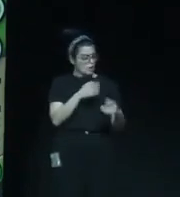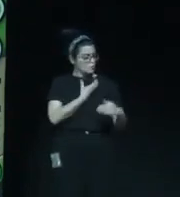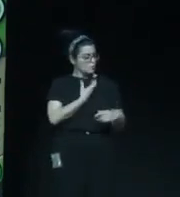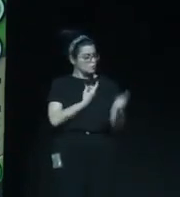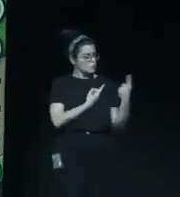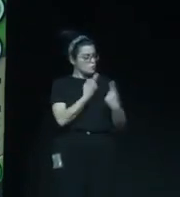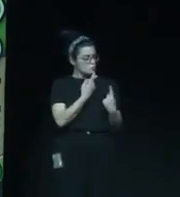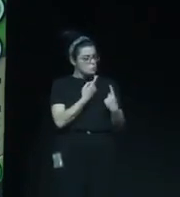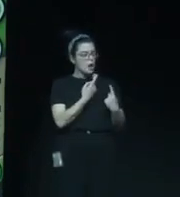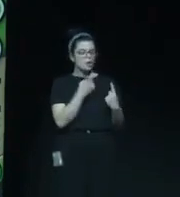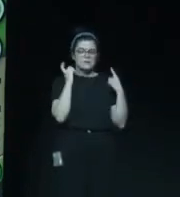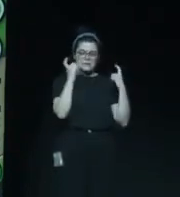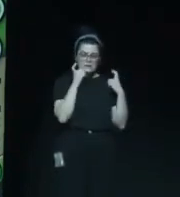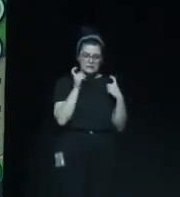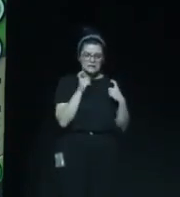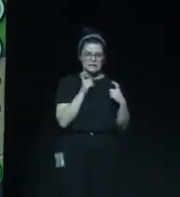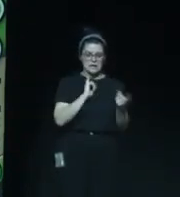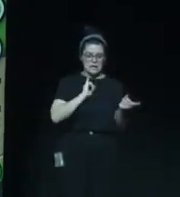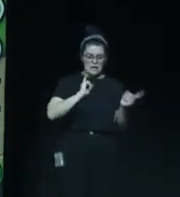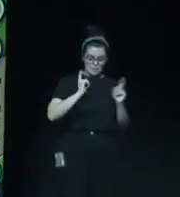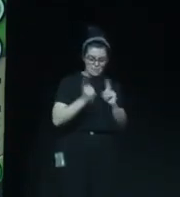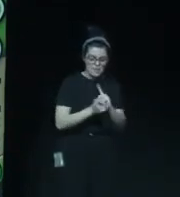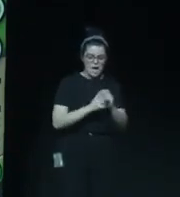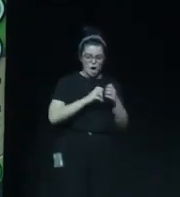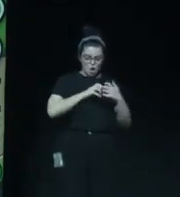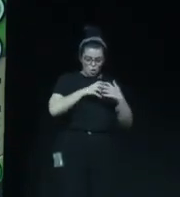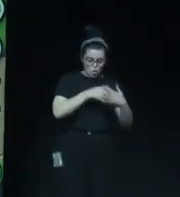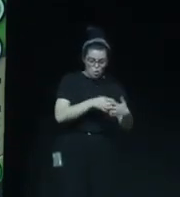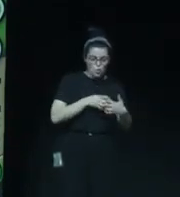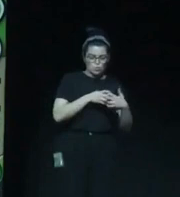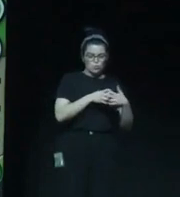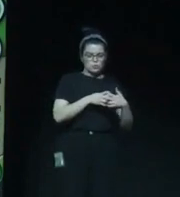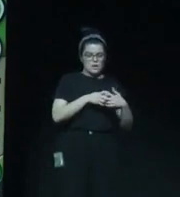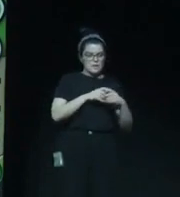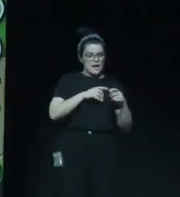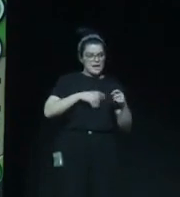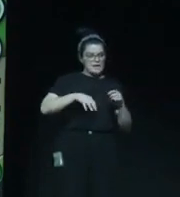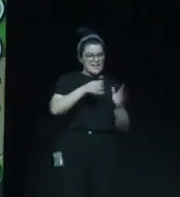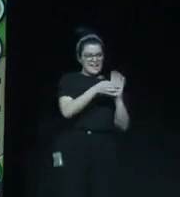está intentando hacer algo, están luchando para controlar la calidad del aire,